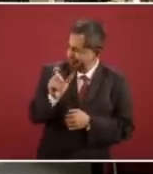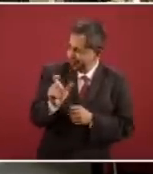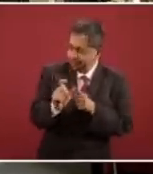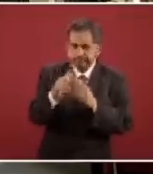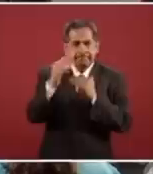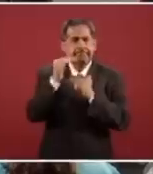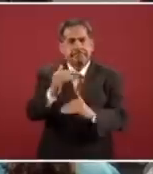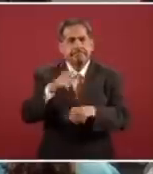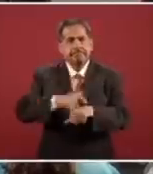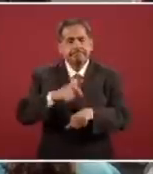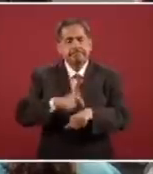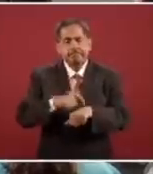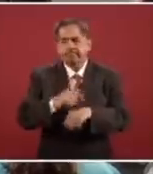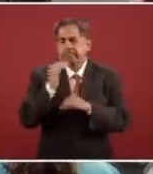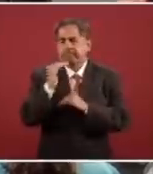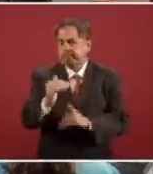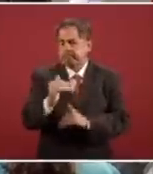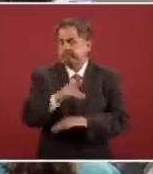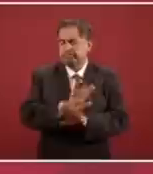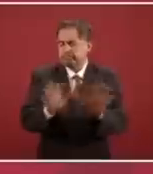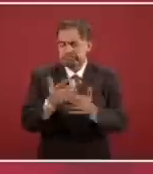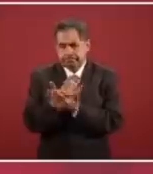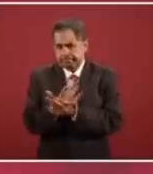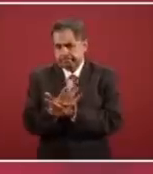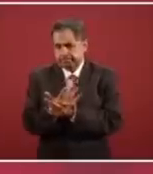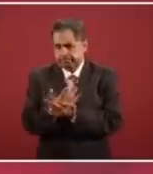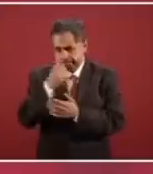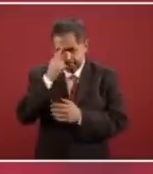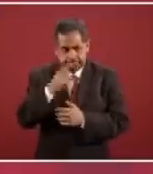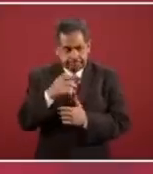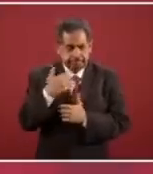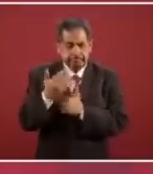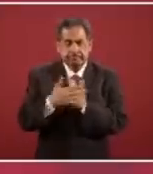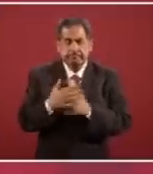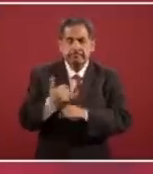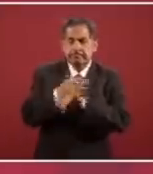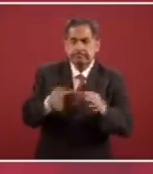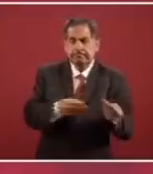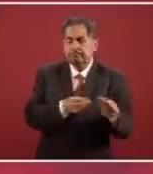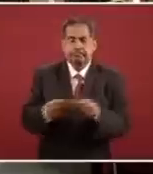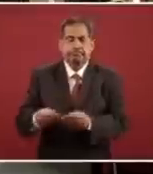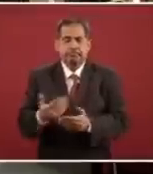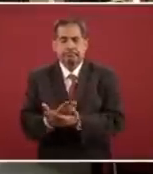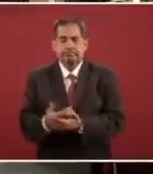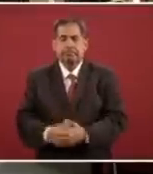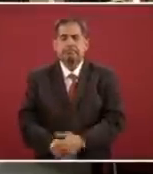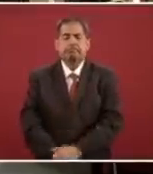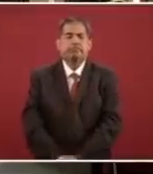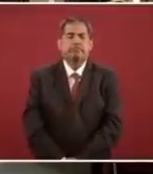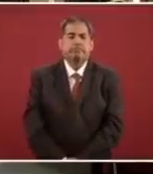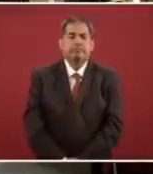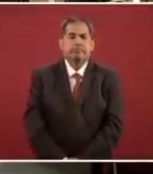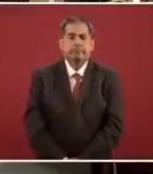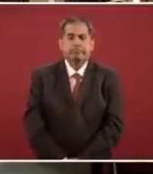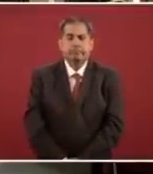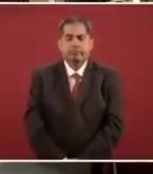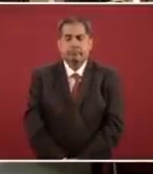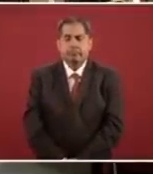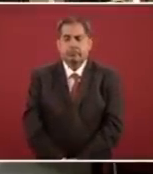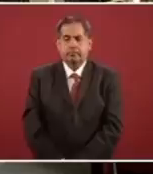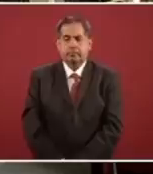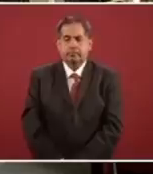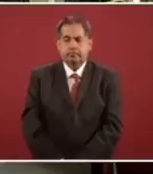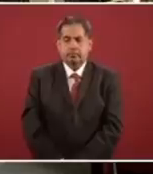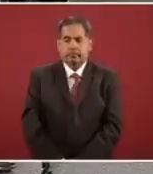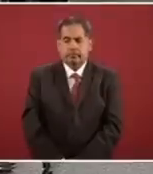un plazo, y están por entregar la información a los bancos. ¿Felipe Calderón tendría que estar buscando algún tipo